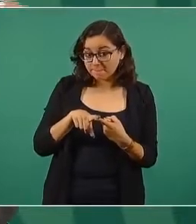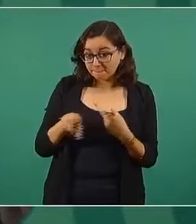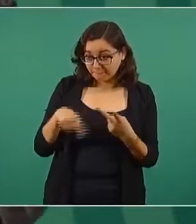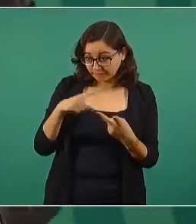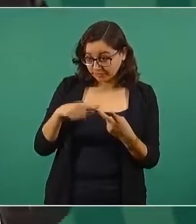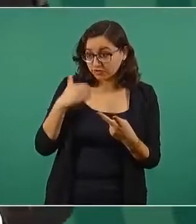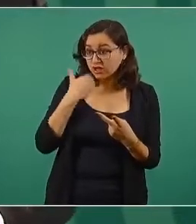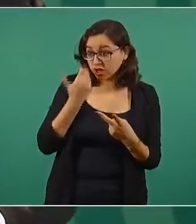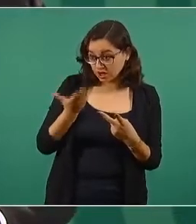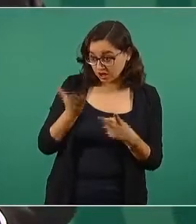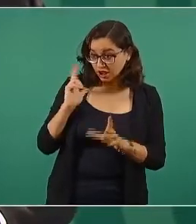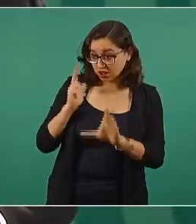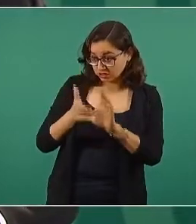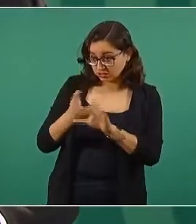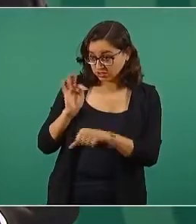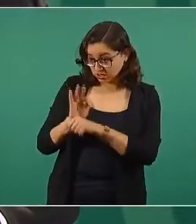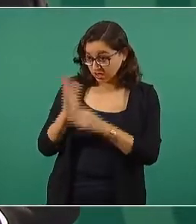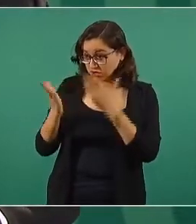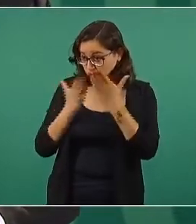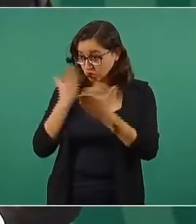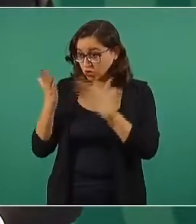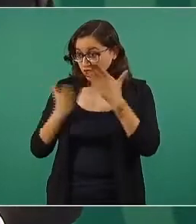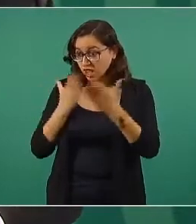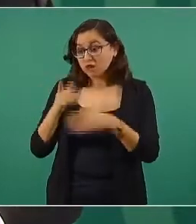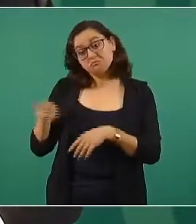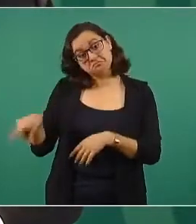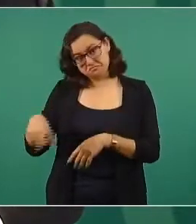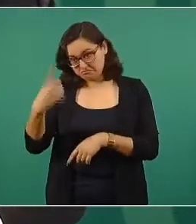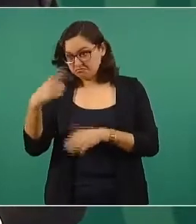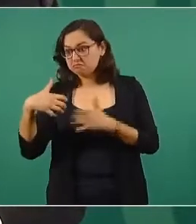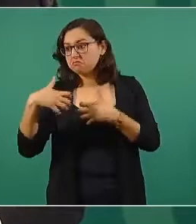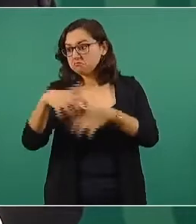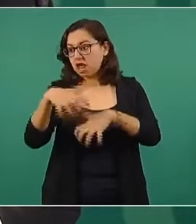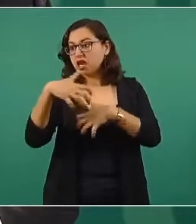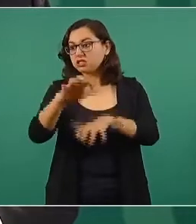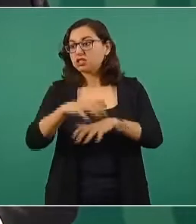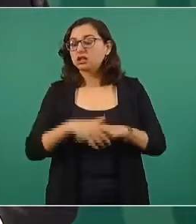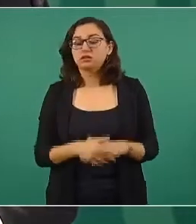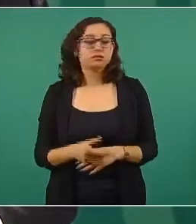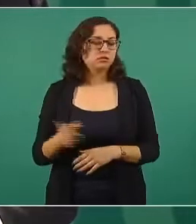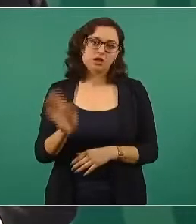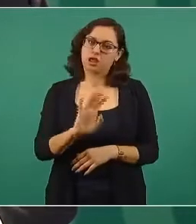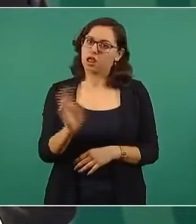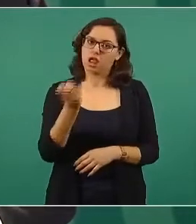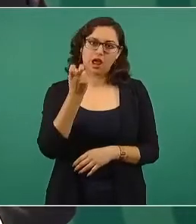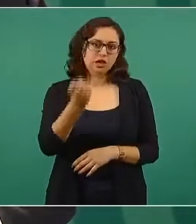tener la posibilidad de estudiar. Entonces no queremos cacicazgos.